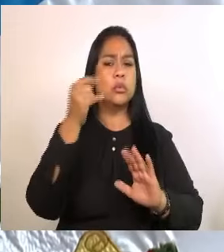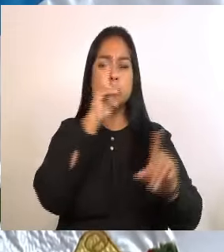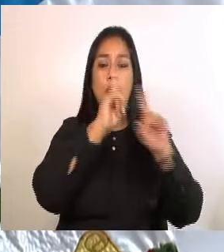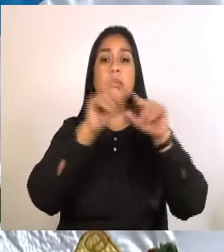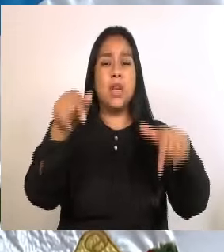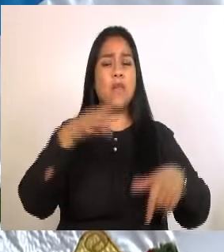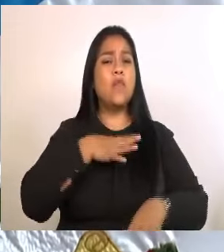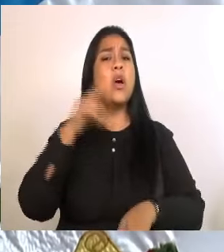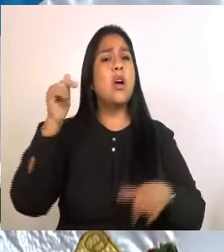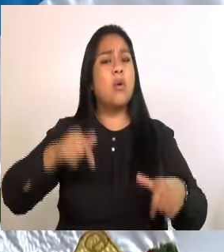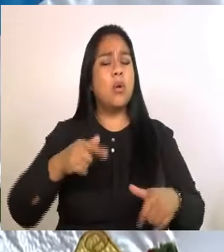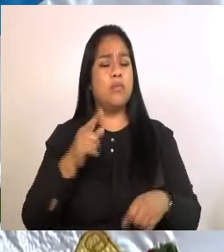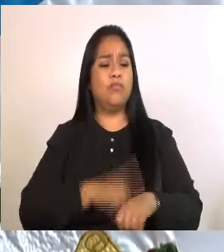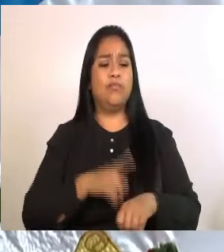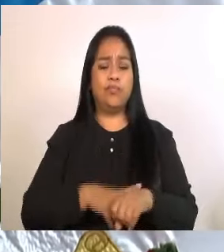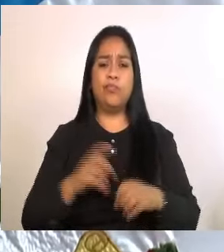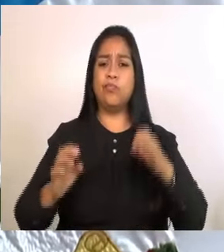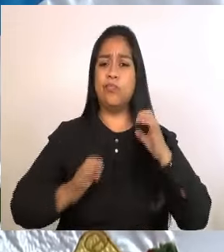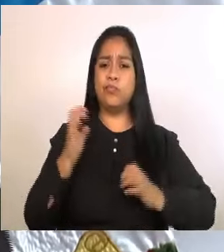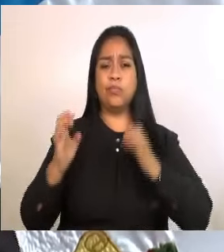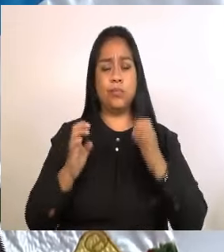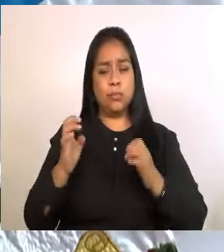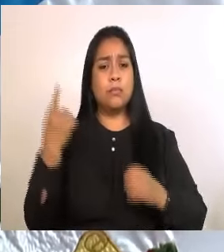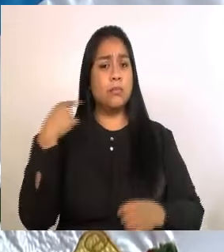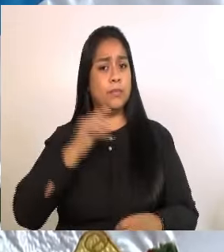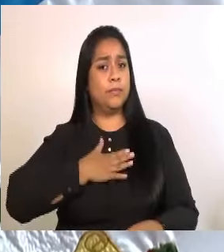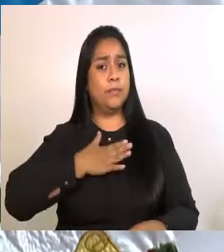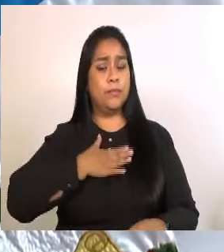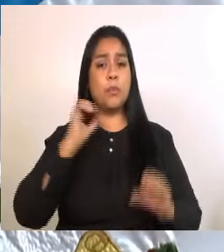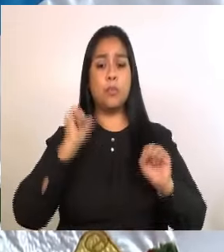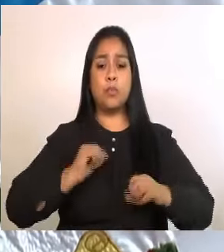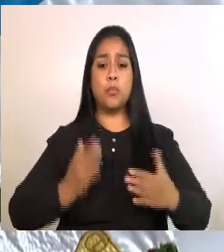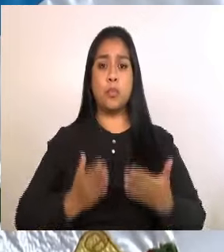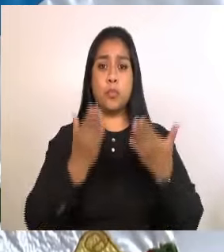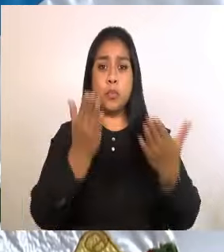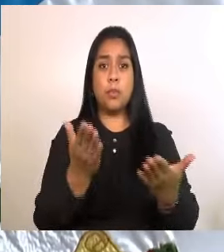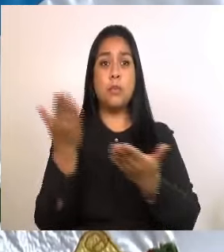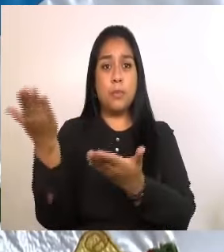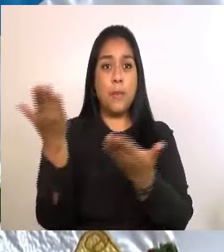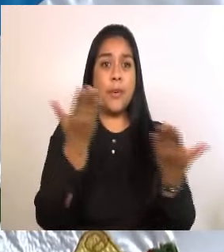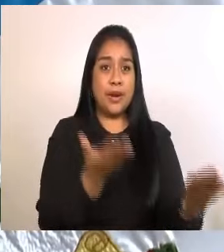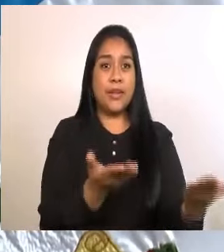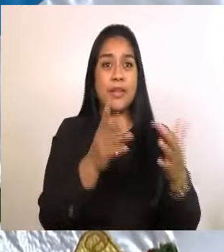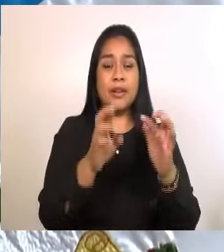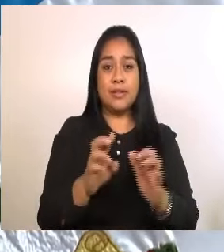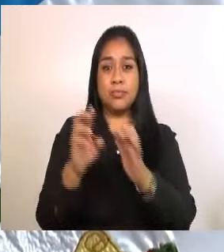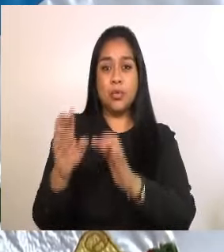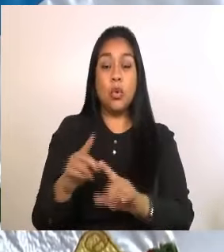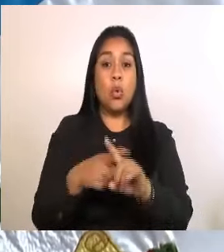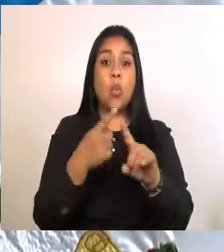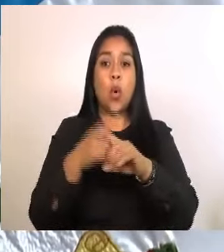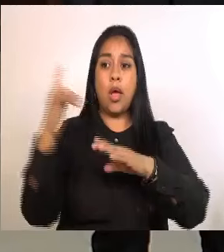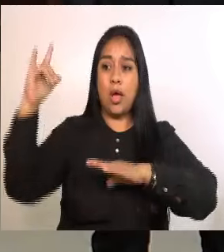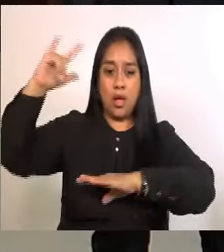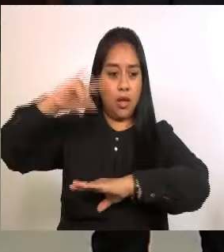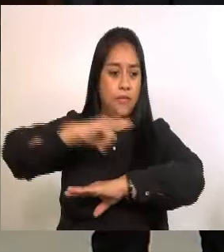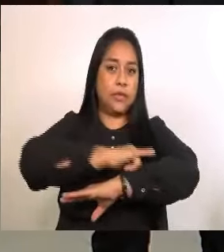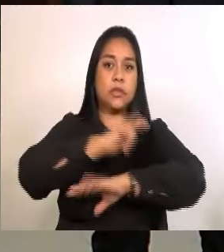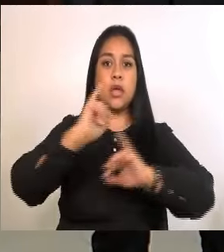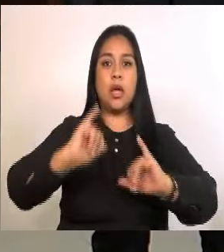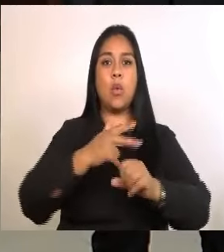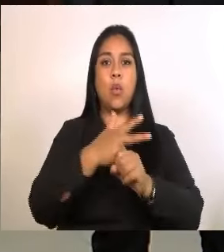momento increíblemente emocional para mí poder darle la bienvenida a esas personas cuando aterrizaron aquí en